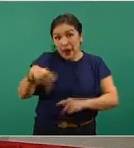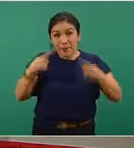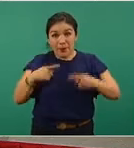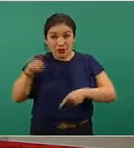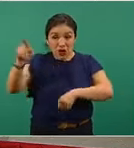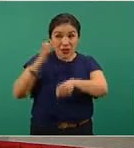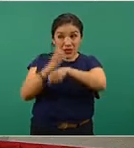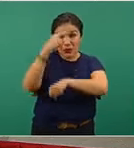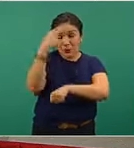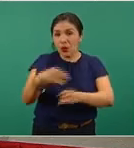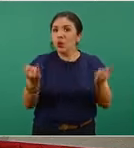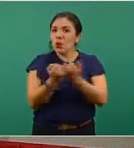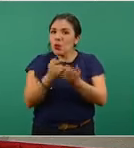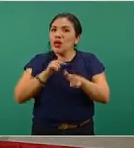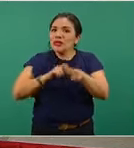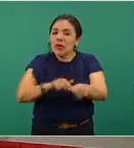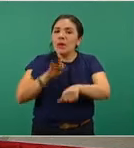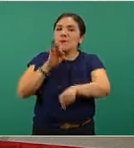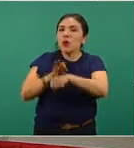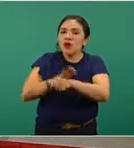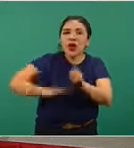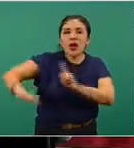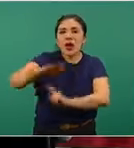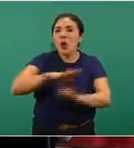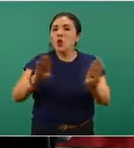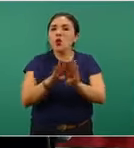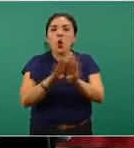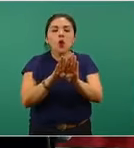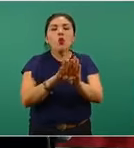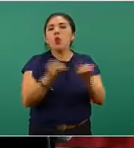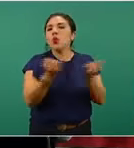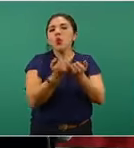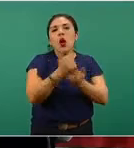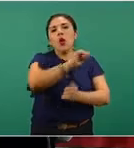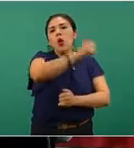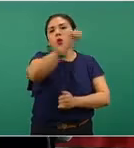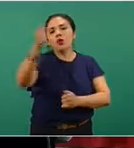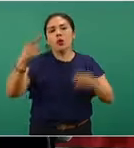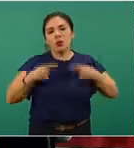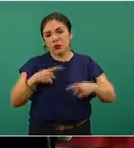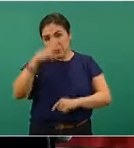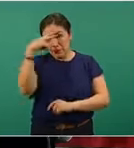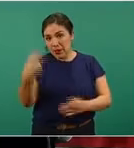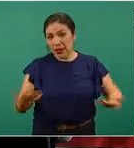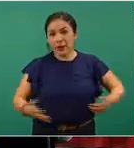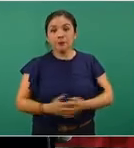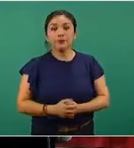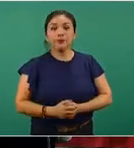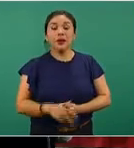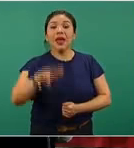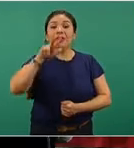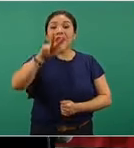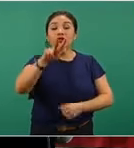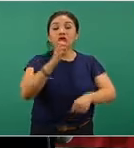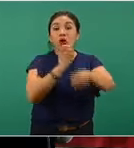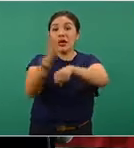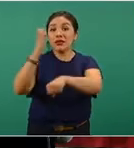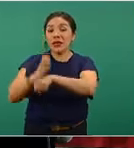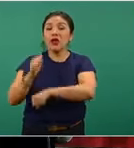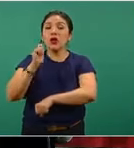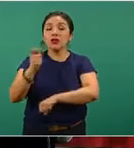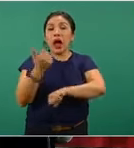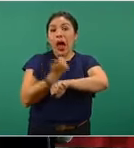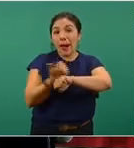mexiquenses también estén protegidos, igual que el resto de los y las mexicanos. 18 entidades están en amarillo,